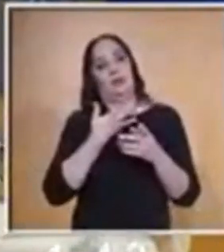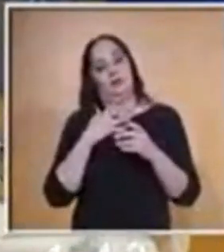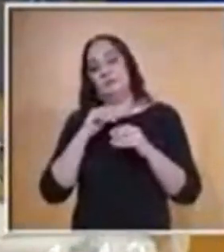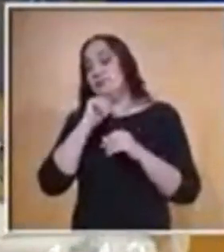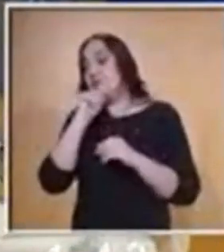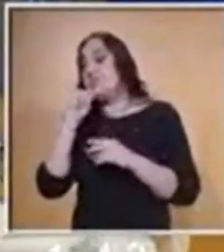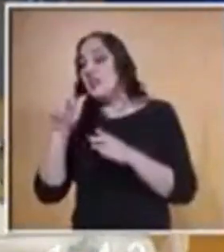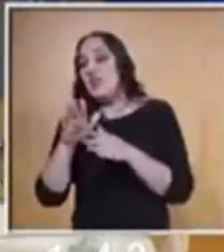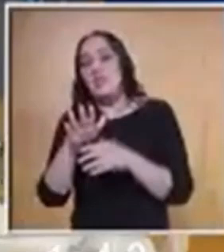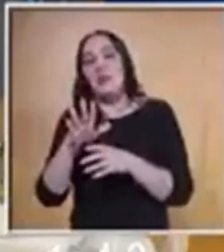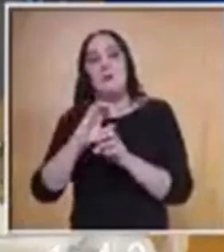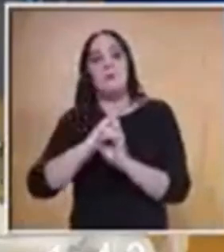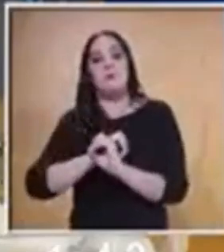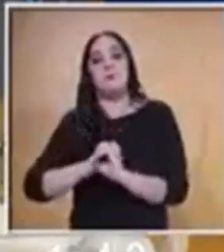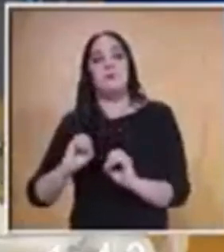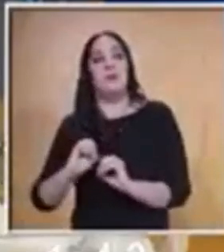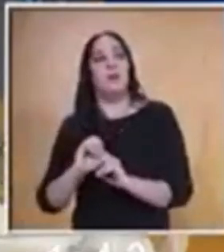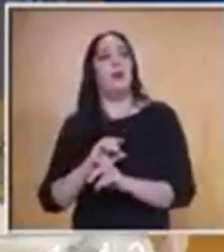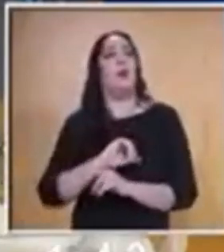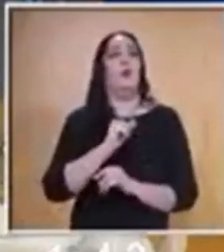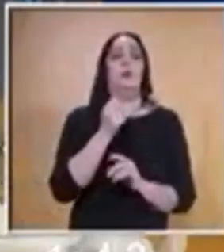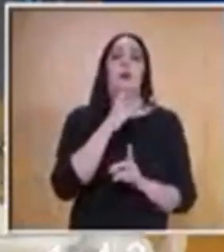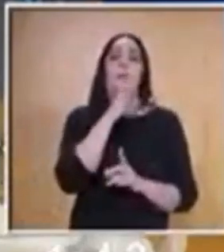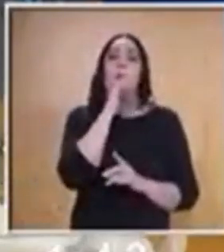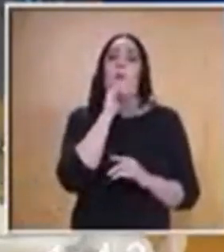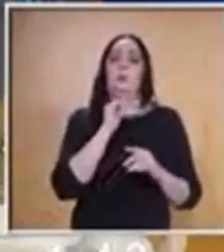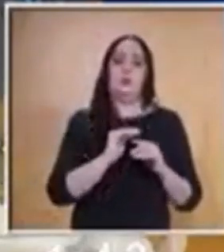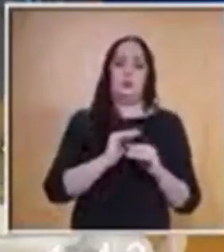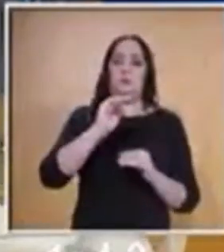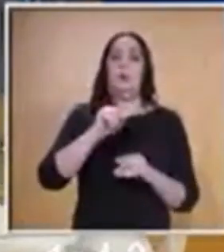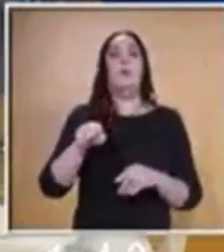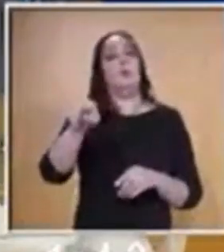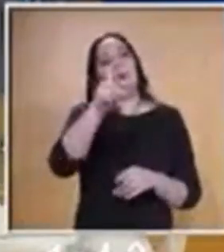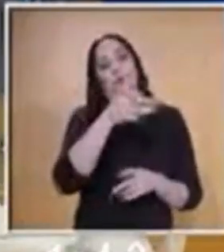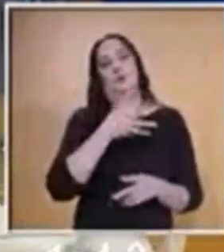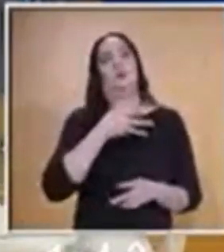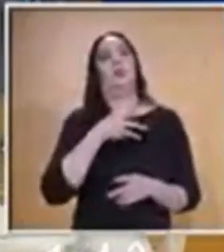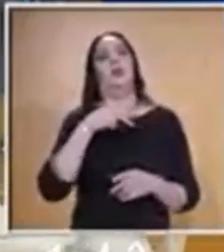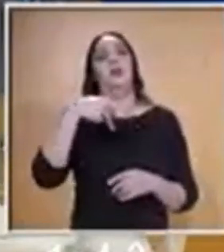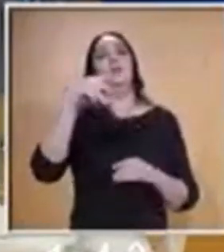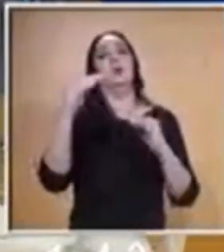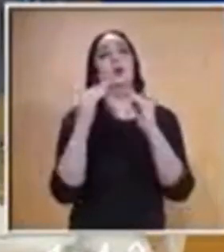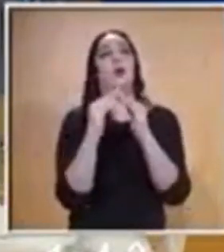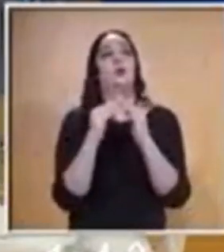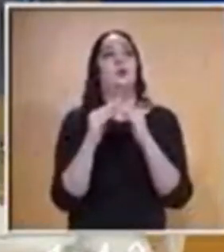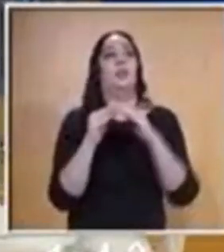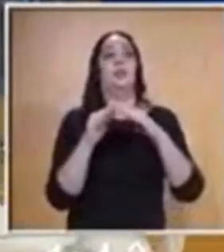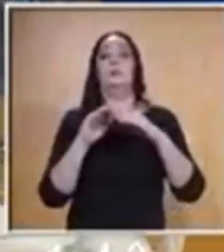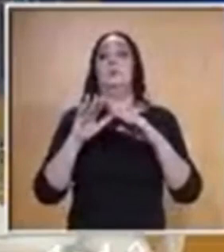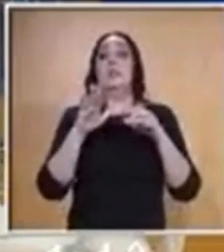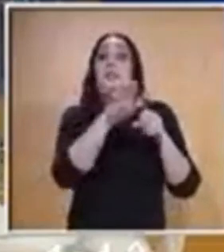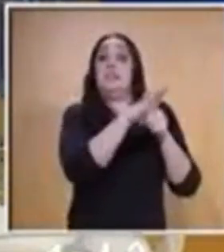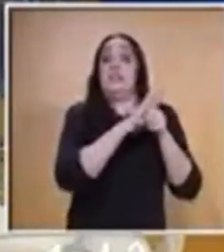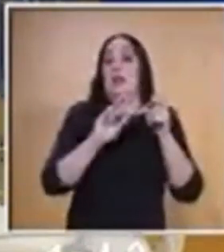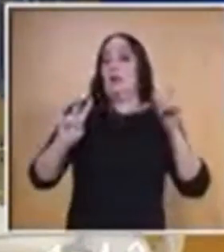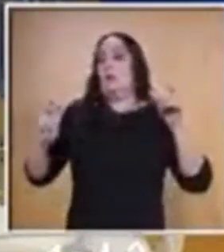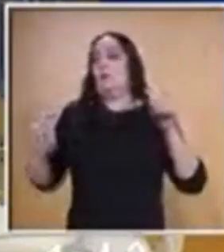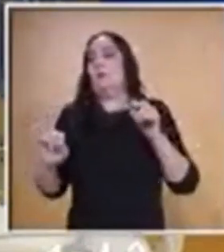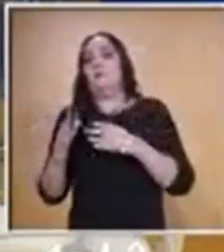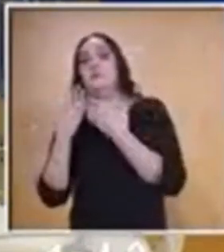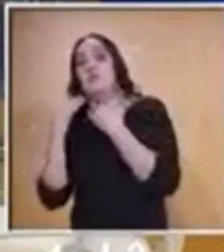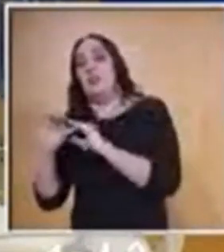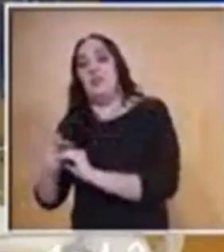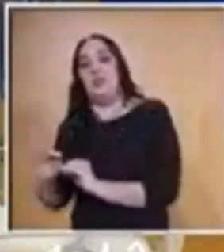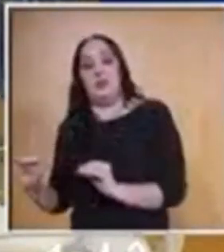vacía. Aquí no lo pudimos llenar con el agua, pero ustedes lo van a comprobar en casa. Llena, vacía, 1/4,